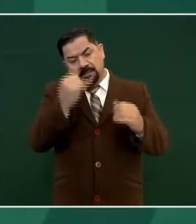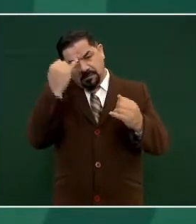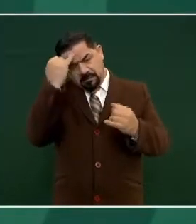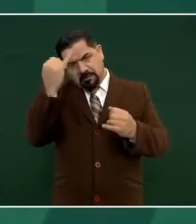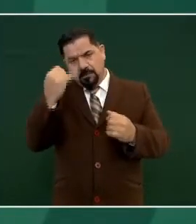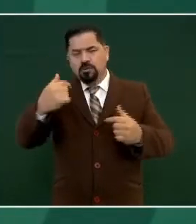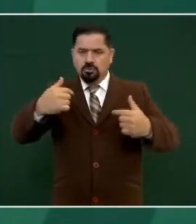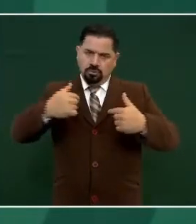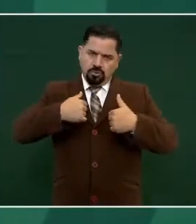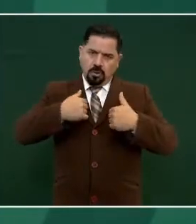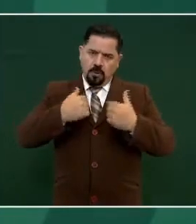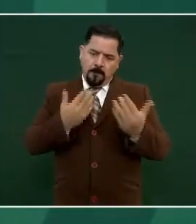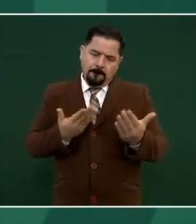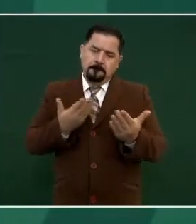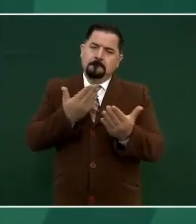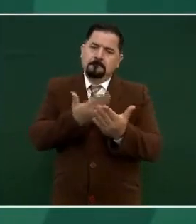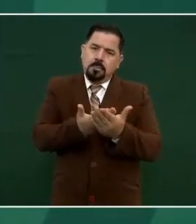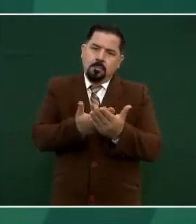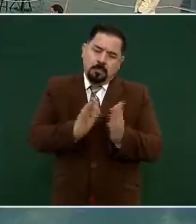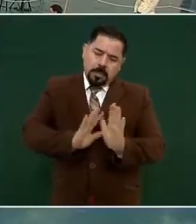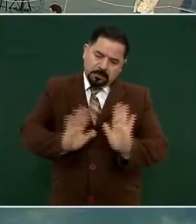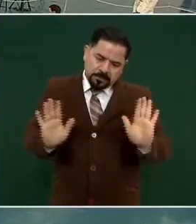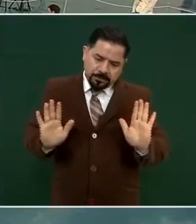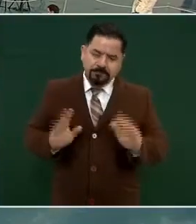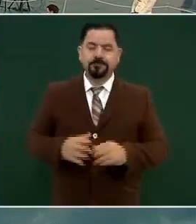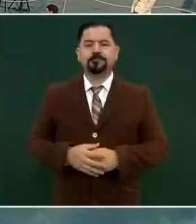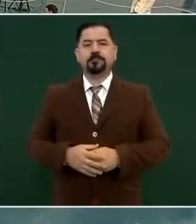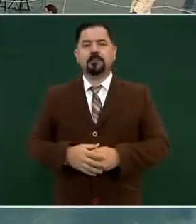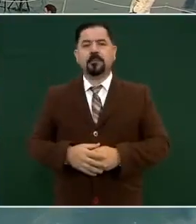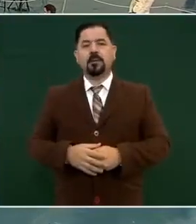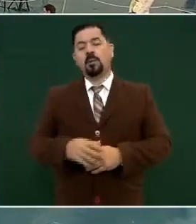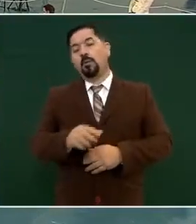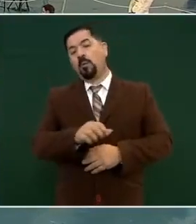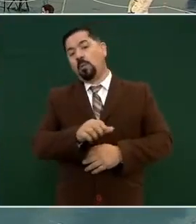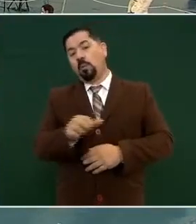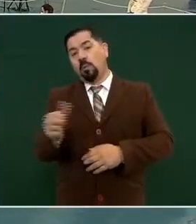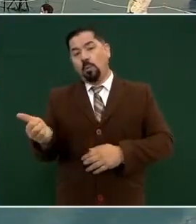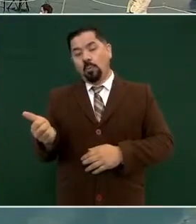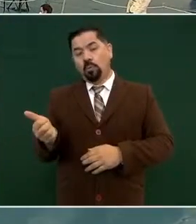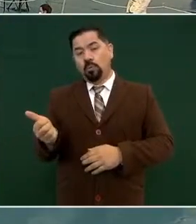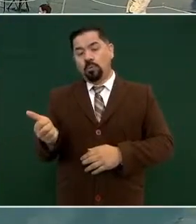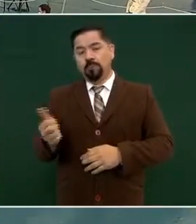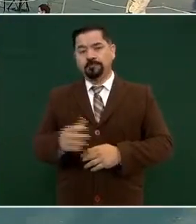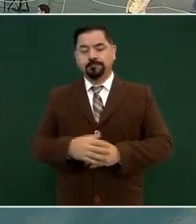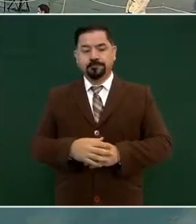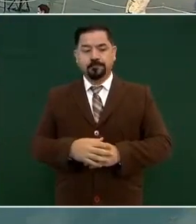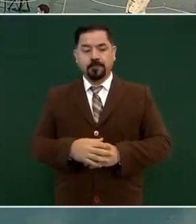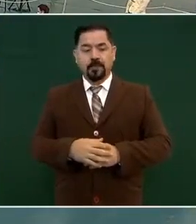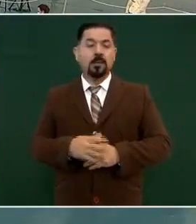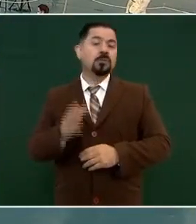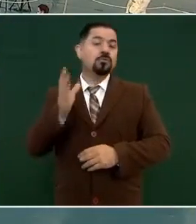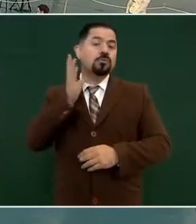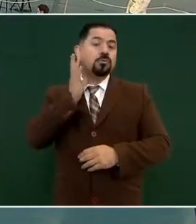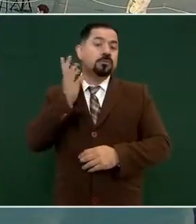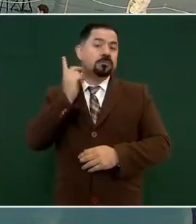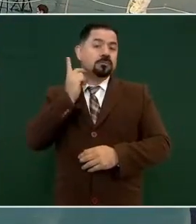proponer y otro poder del legislativo va a